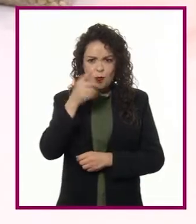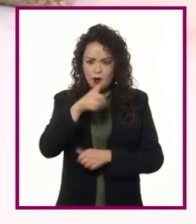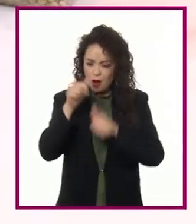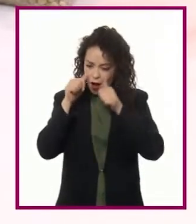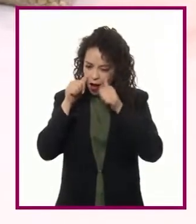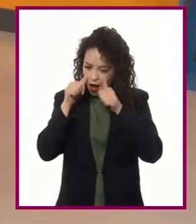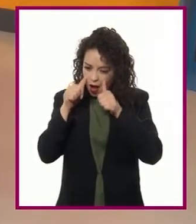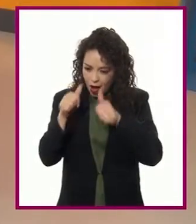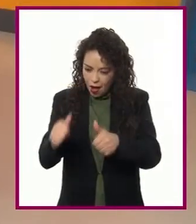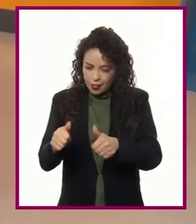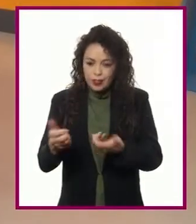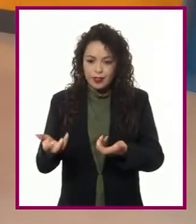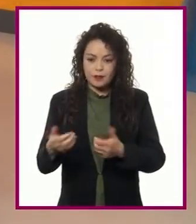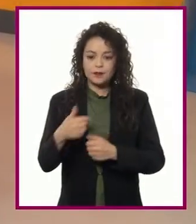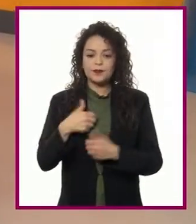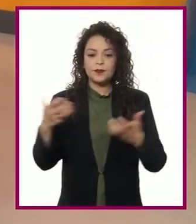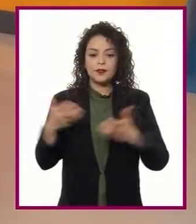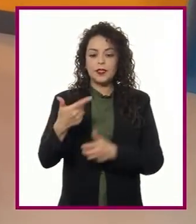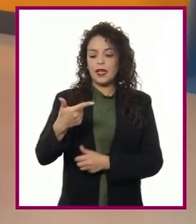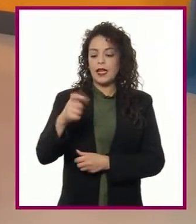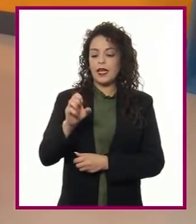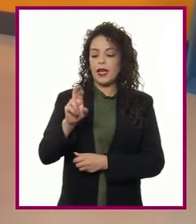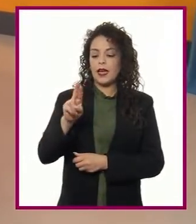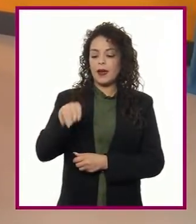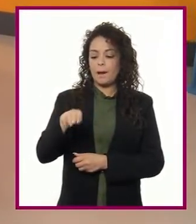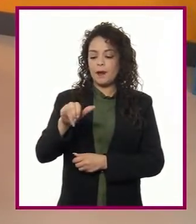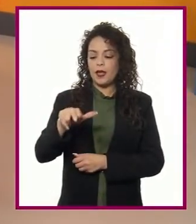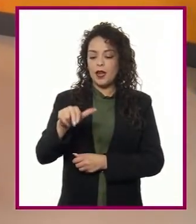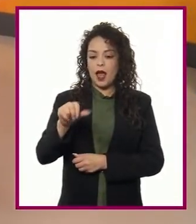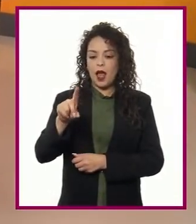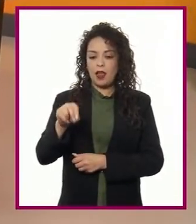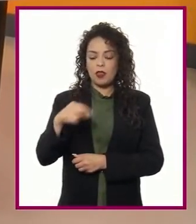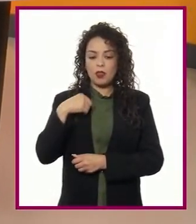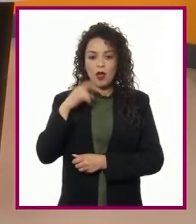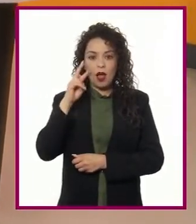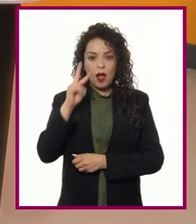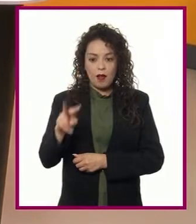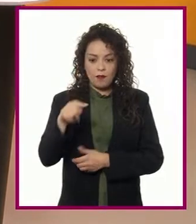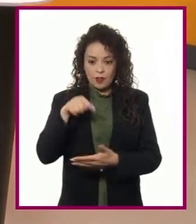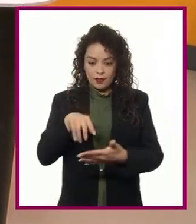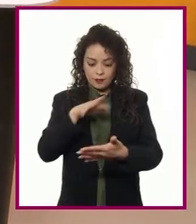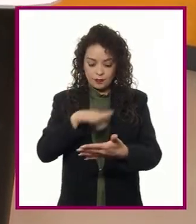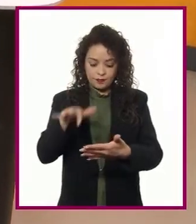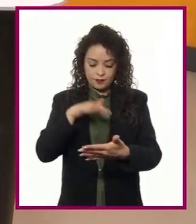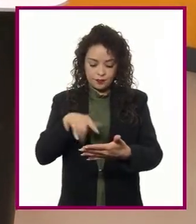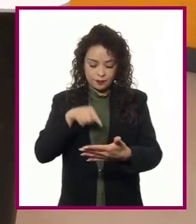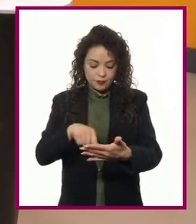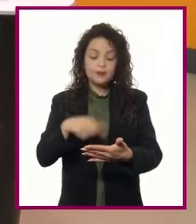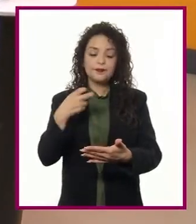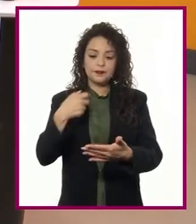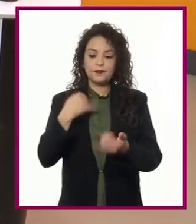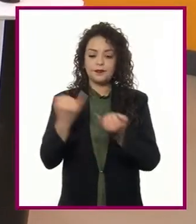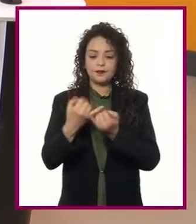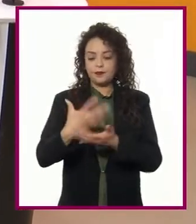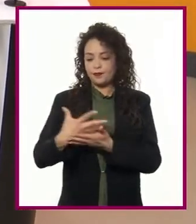Enrique. Haciendo un germinado, siguiendo este instructivo. Mira, te lo muestro.